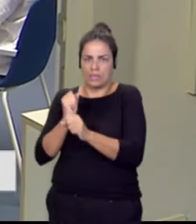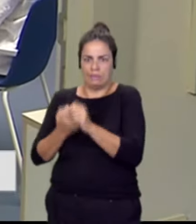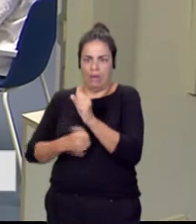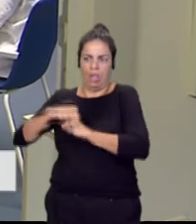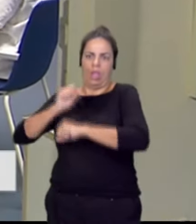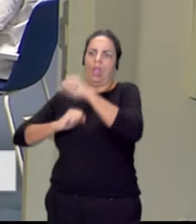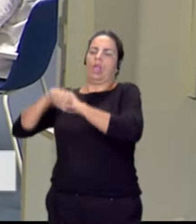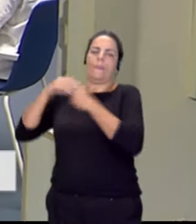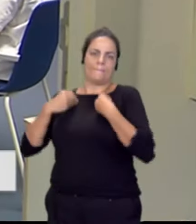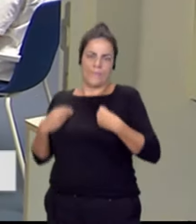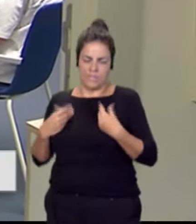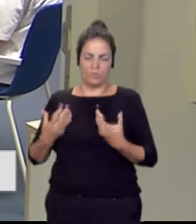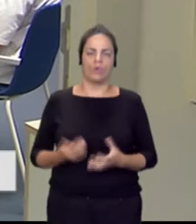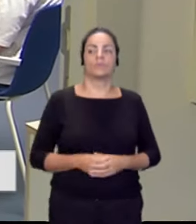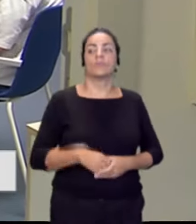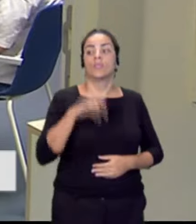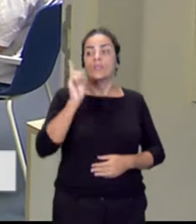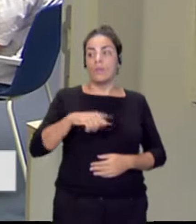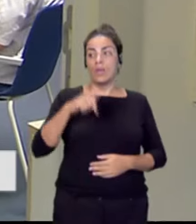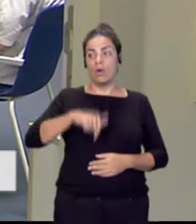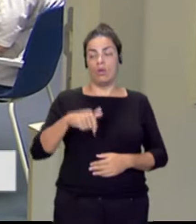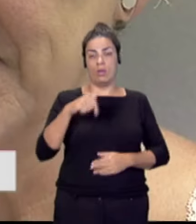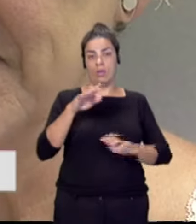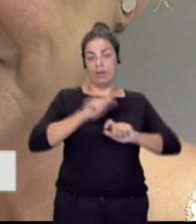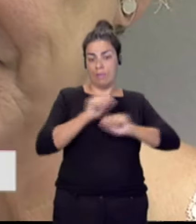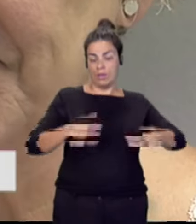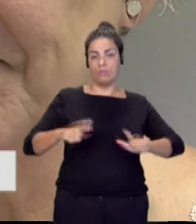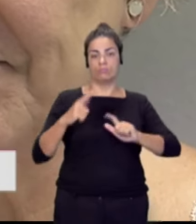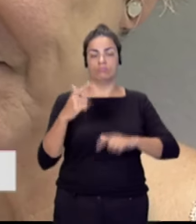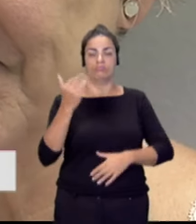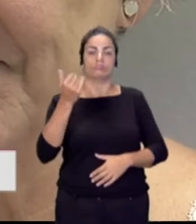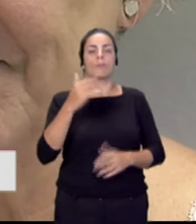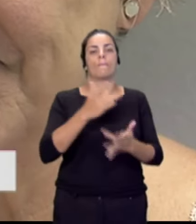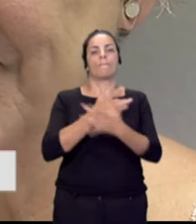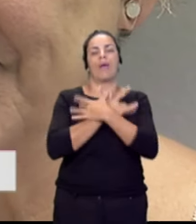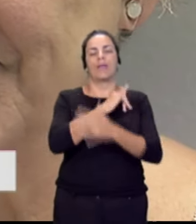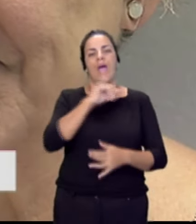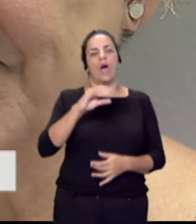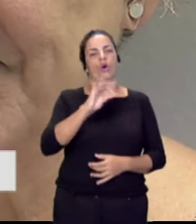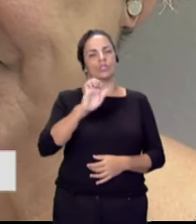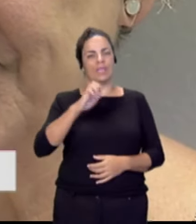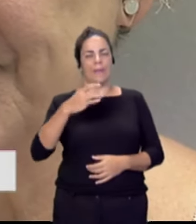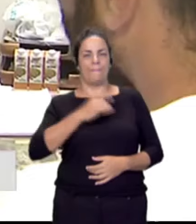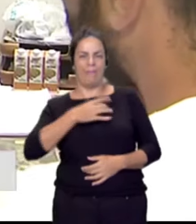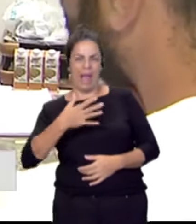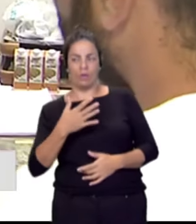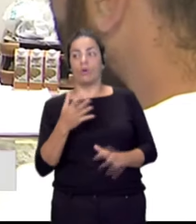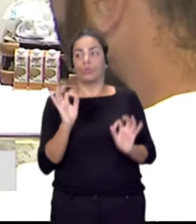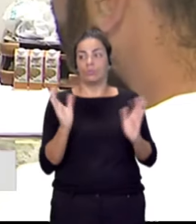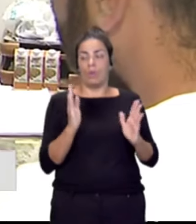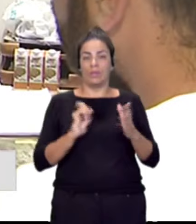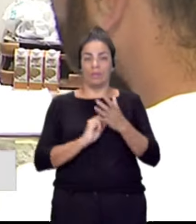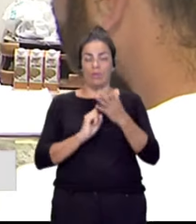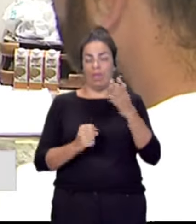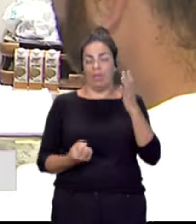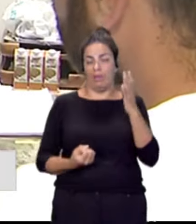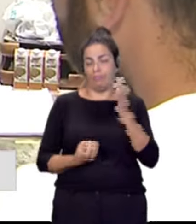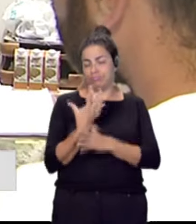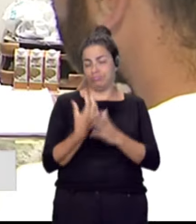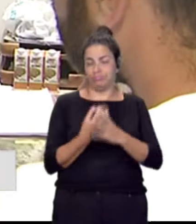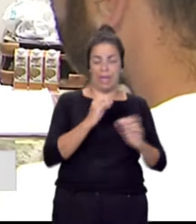Además, este jueves saludaremos en nuestro plató a María José Blanco. La conocimos durante la erupción en El Hierro y La Palma.